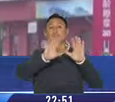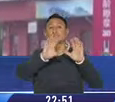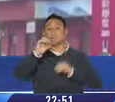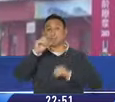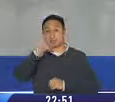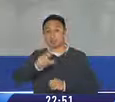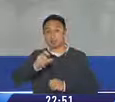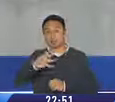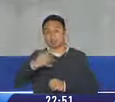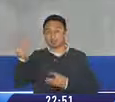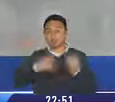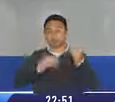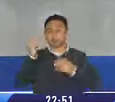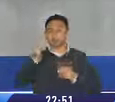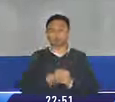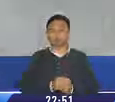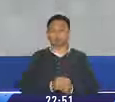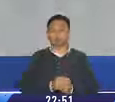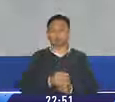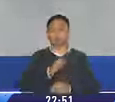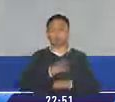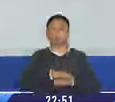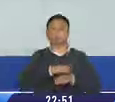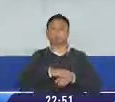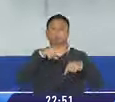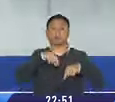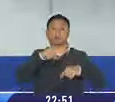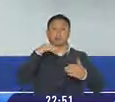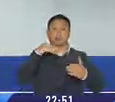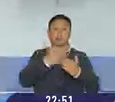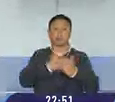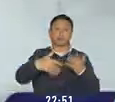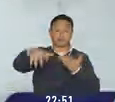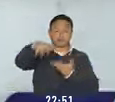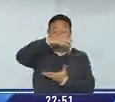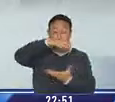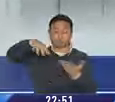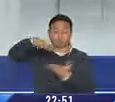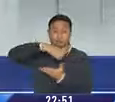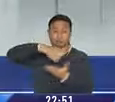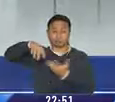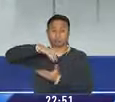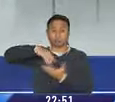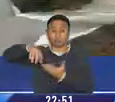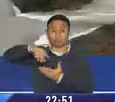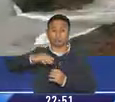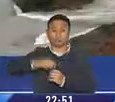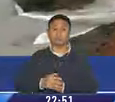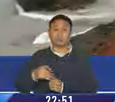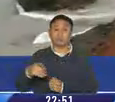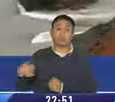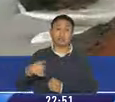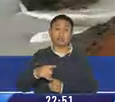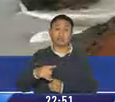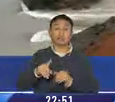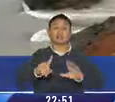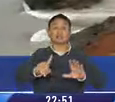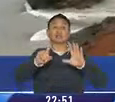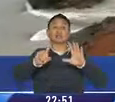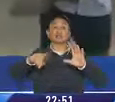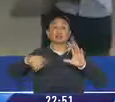personas. Estos son los resultados de la llegada del tifón Kanun, el sexto de la temporada en golpear el continente